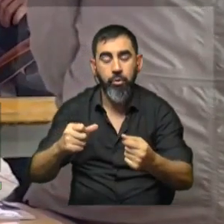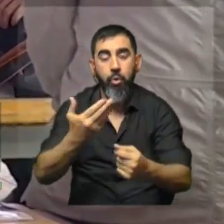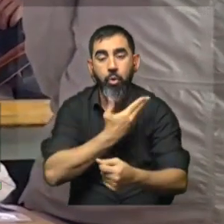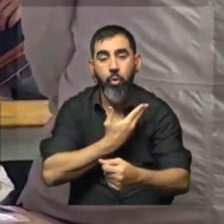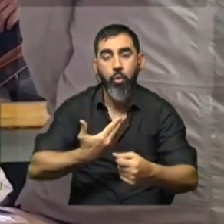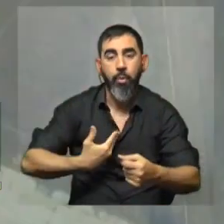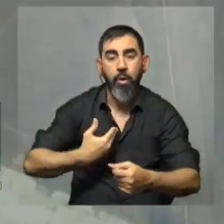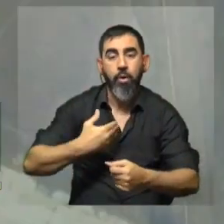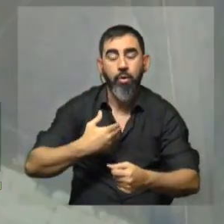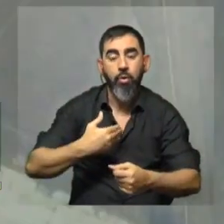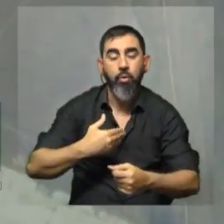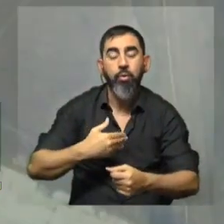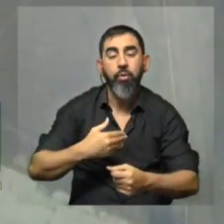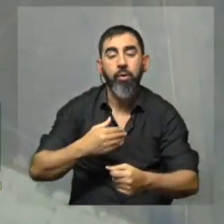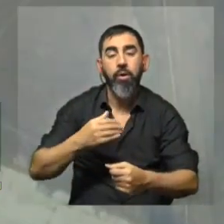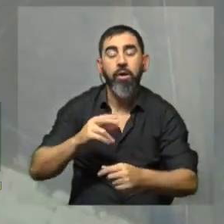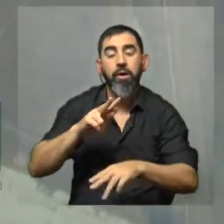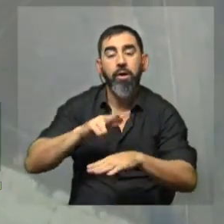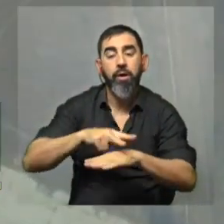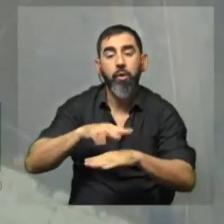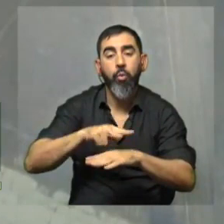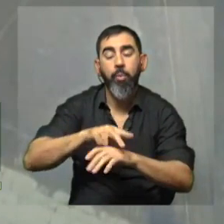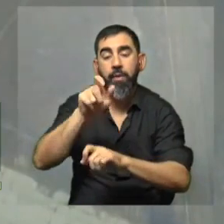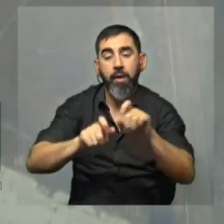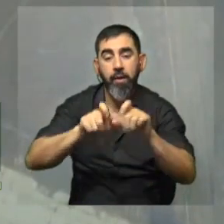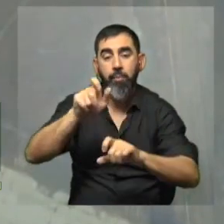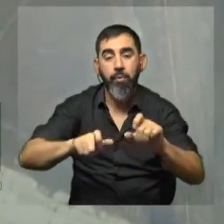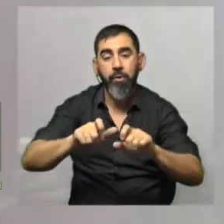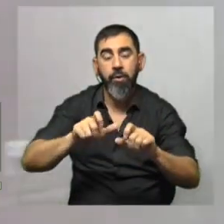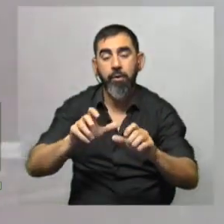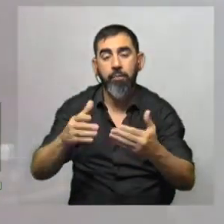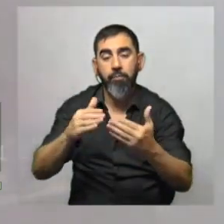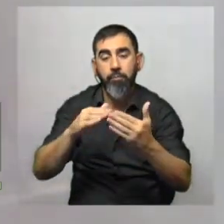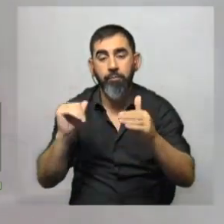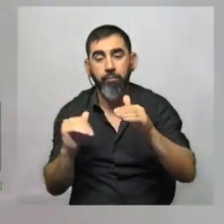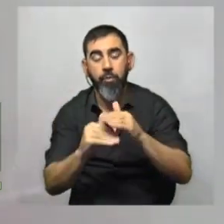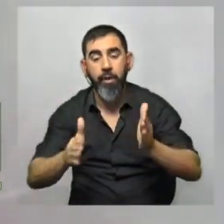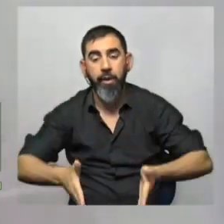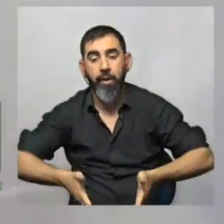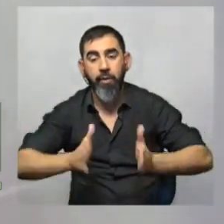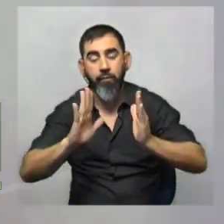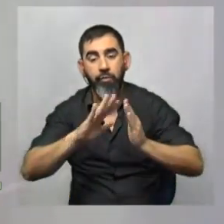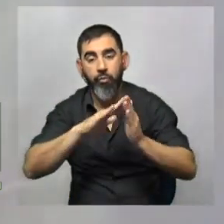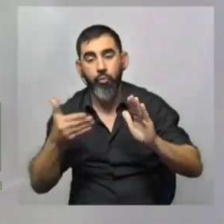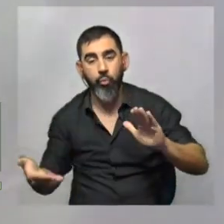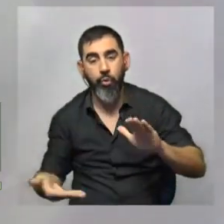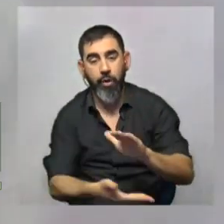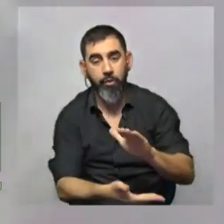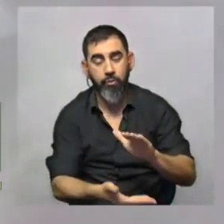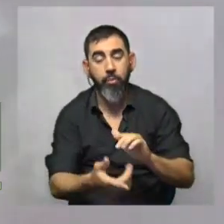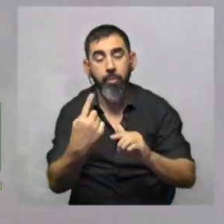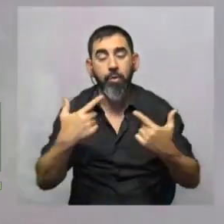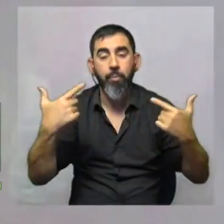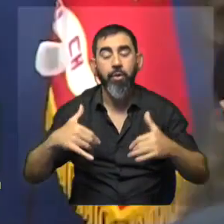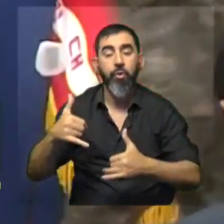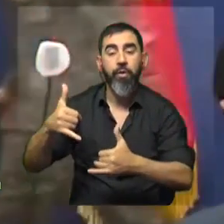gobiernos de tres prefecturas recomendaran a sus residentes resguardarse en edificios o refugios subterráneos, aunque el Ministerio